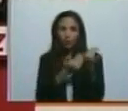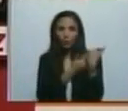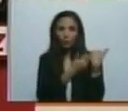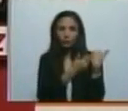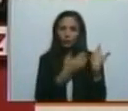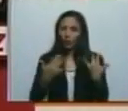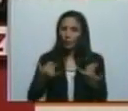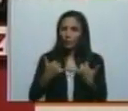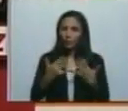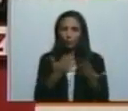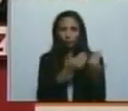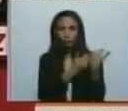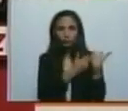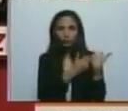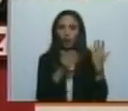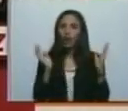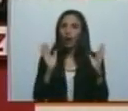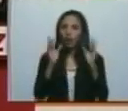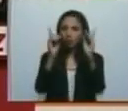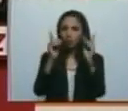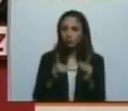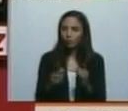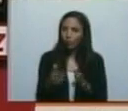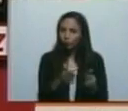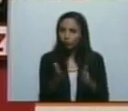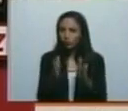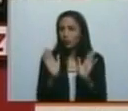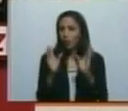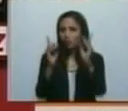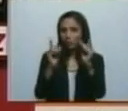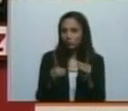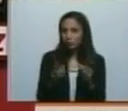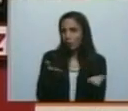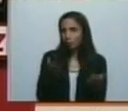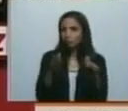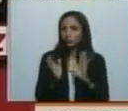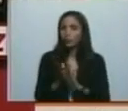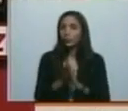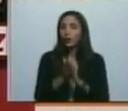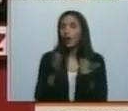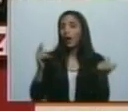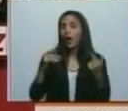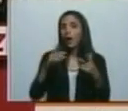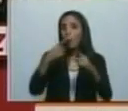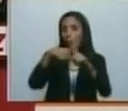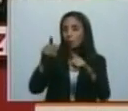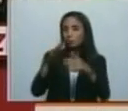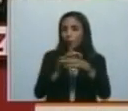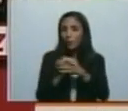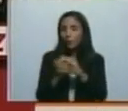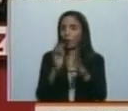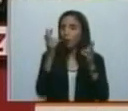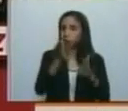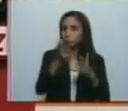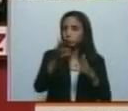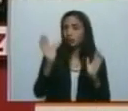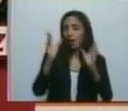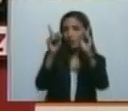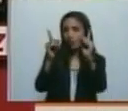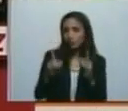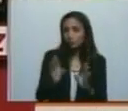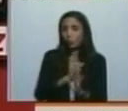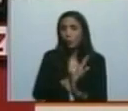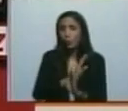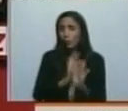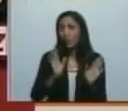Y él decidió y escogió su camino. Ahora, ¿qué hacen los compañeros que están abajo recibiendo plomo? ¿Qué hacen?